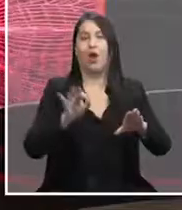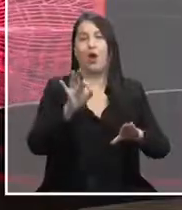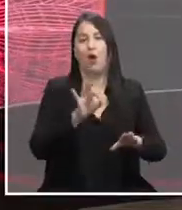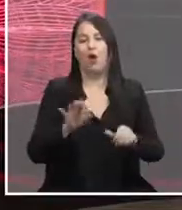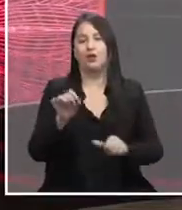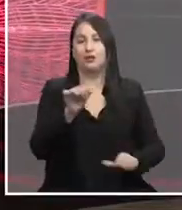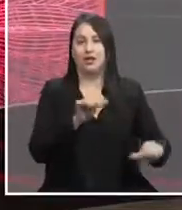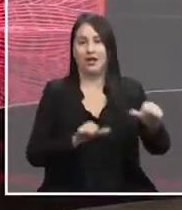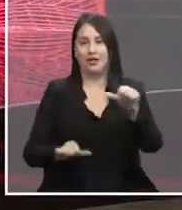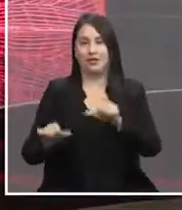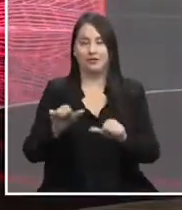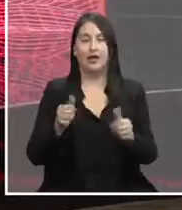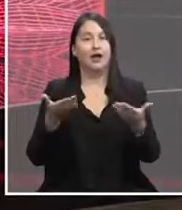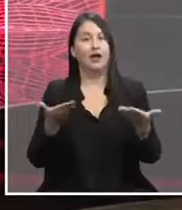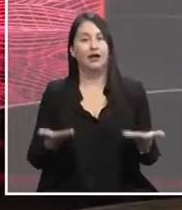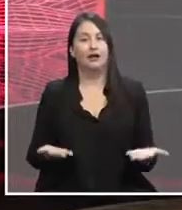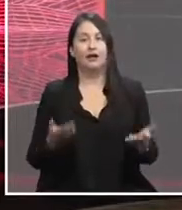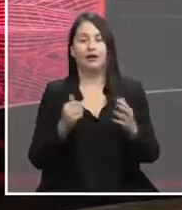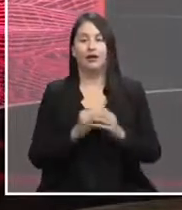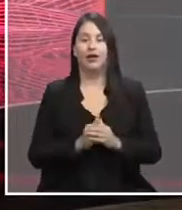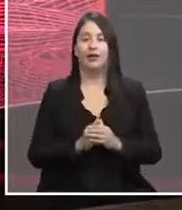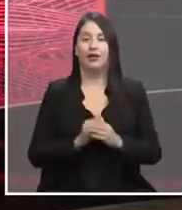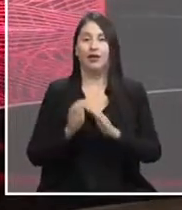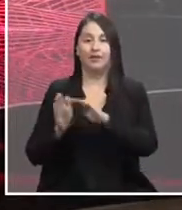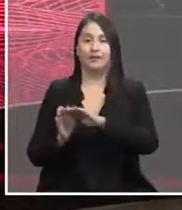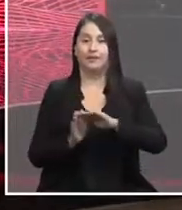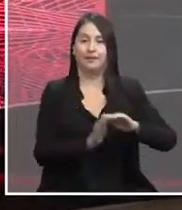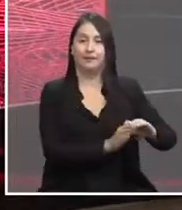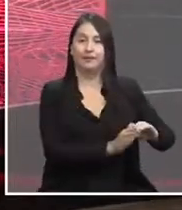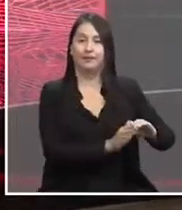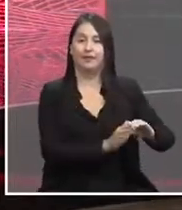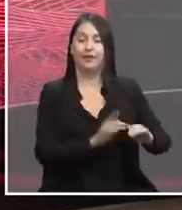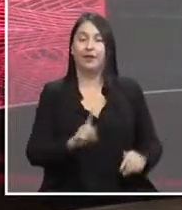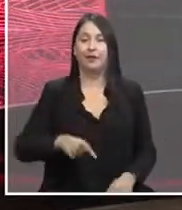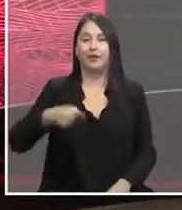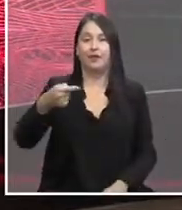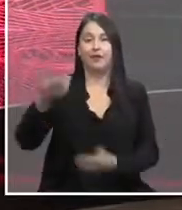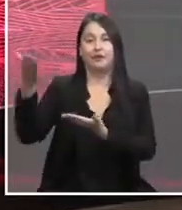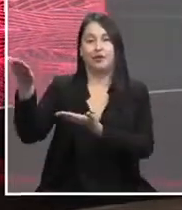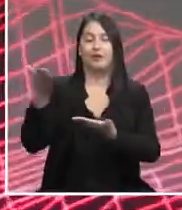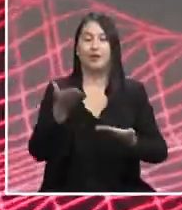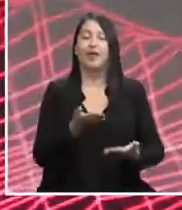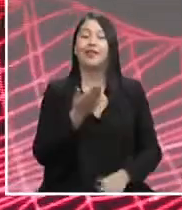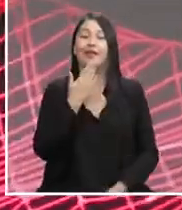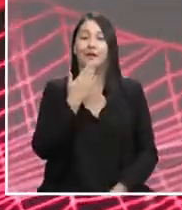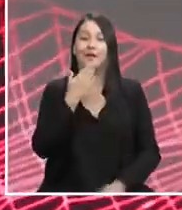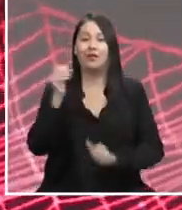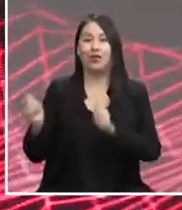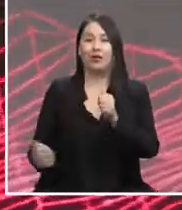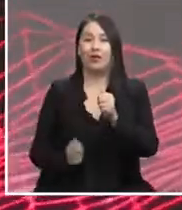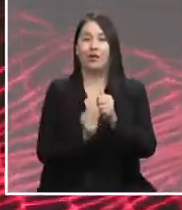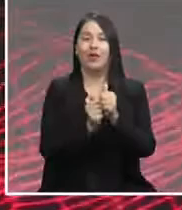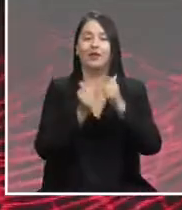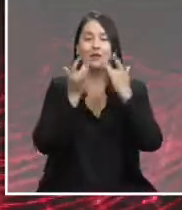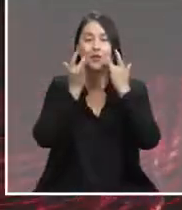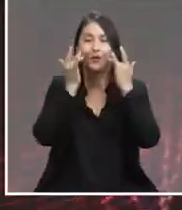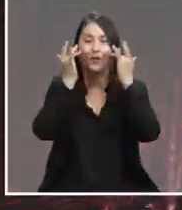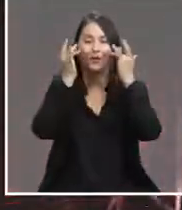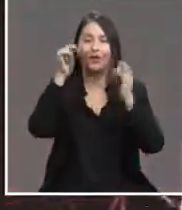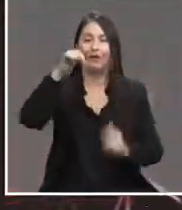¿no? Y ahora vamos a dar paso a nuestro siguiente invitado, que también nos acompaña. Estamos muy contentos